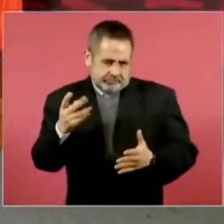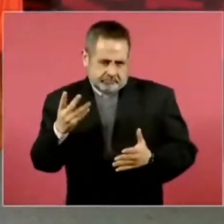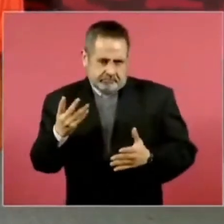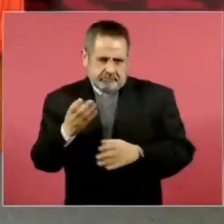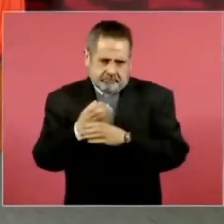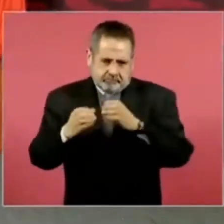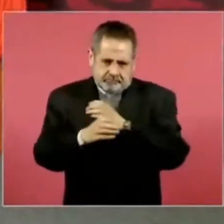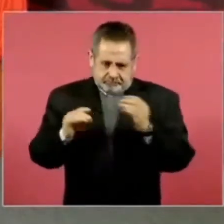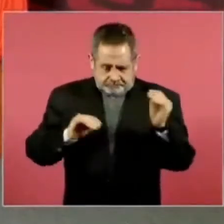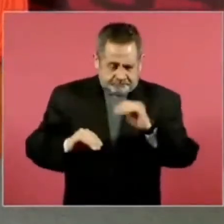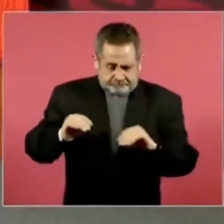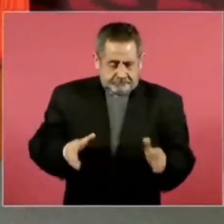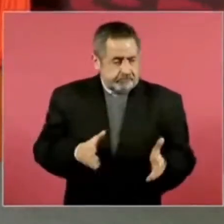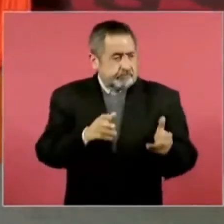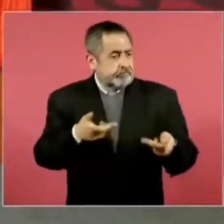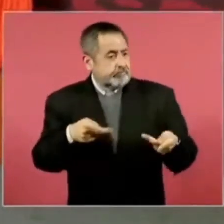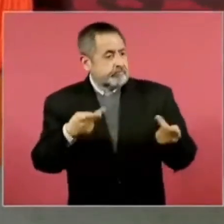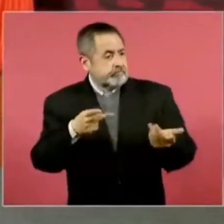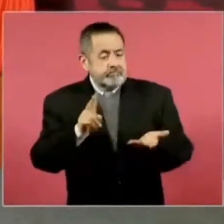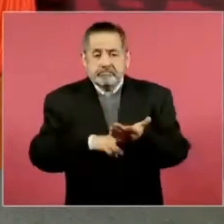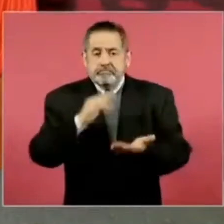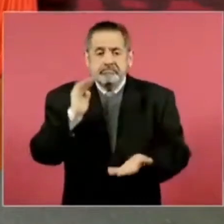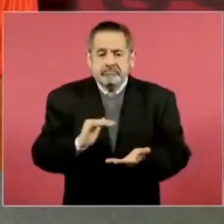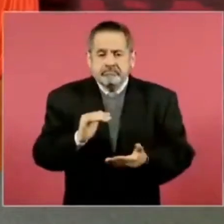Entonces, eso ayuda mucho.